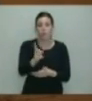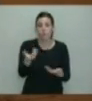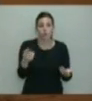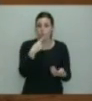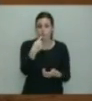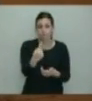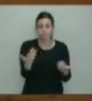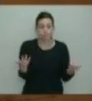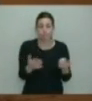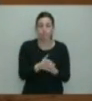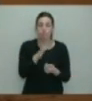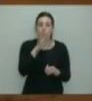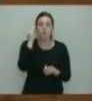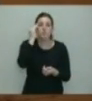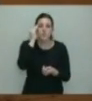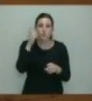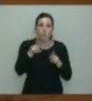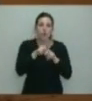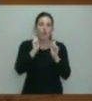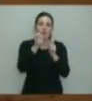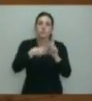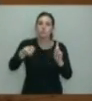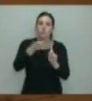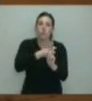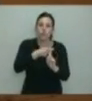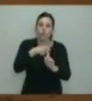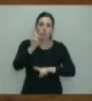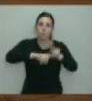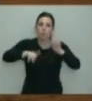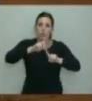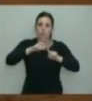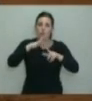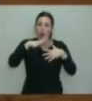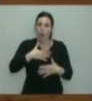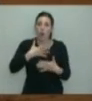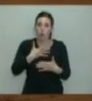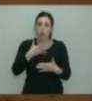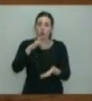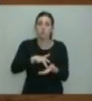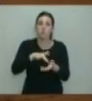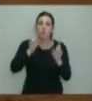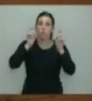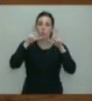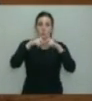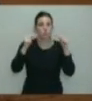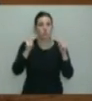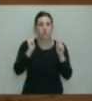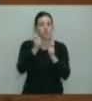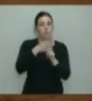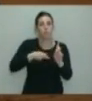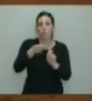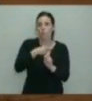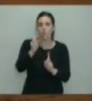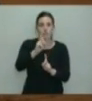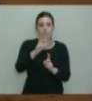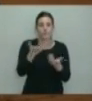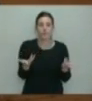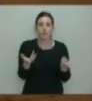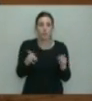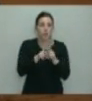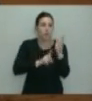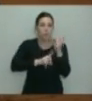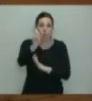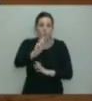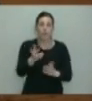apoyar porque yo creo que no da soluciones a los problemas que tiene ahora mismo la educación asturiana, no avanza en esas soluciones. Y